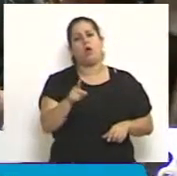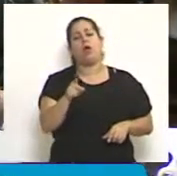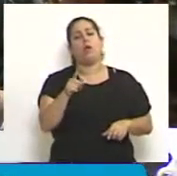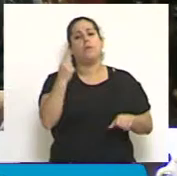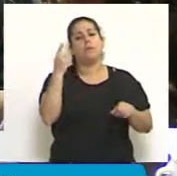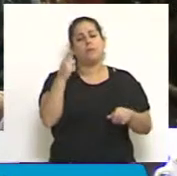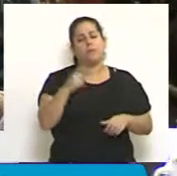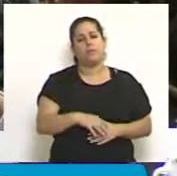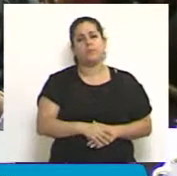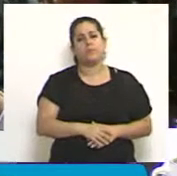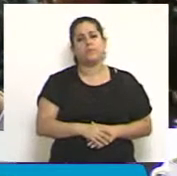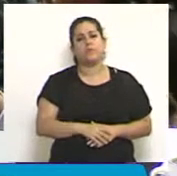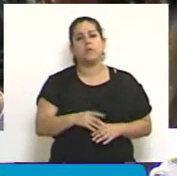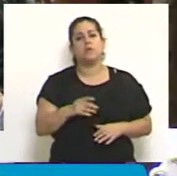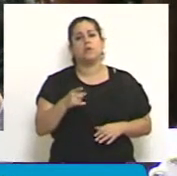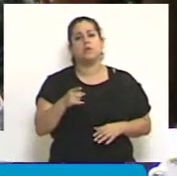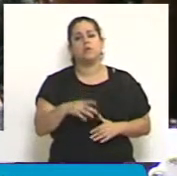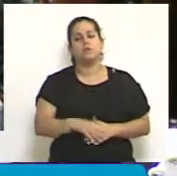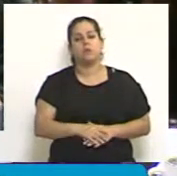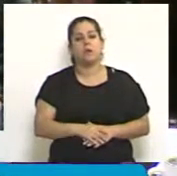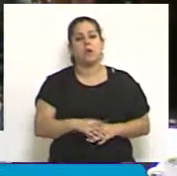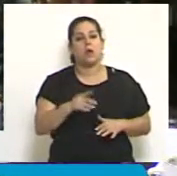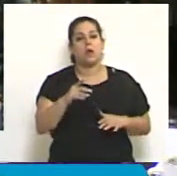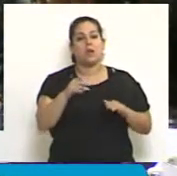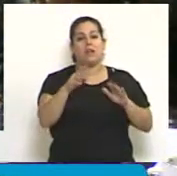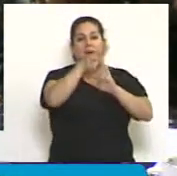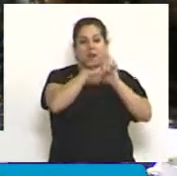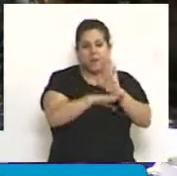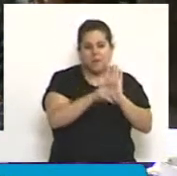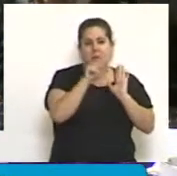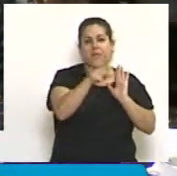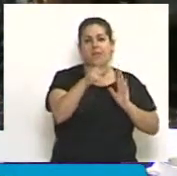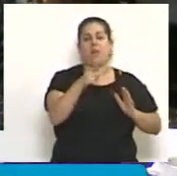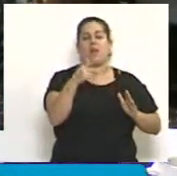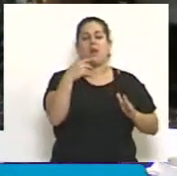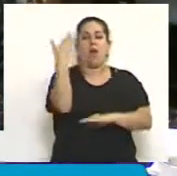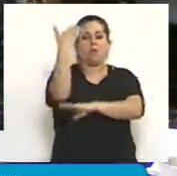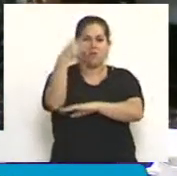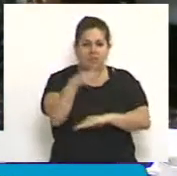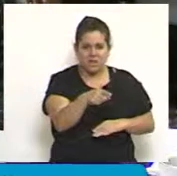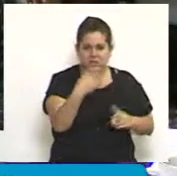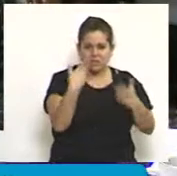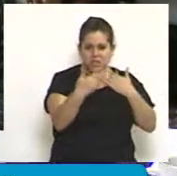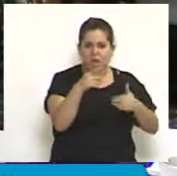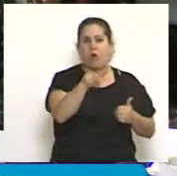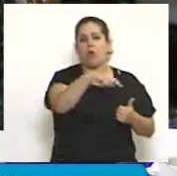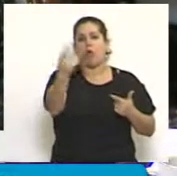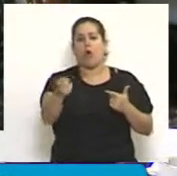creación en el Código Procesal Penal de la Nación y que